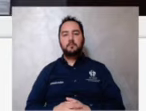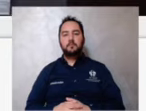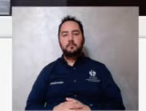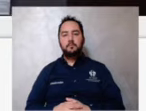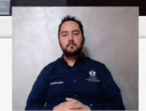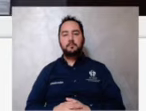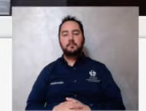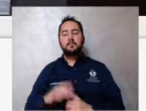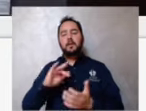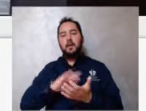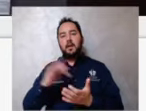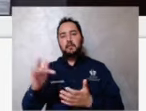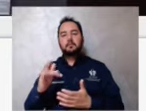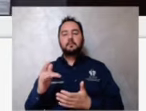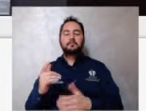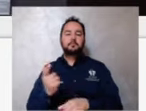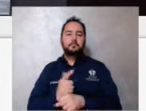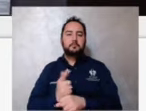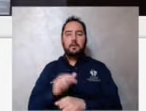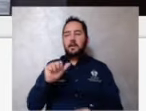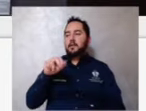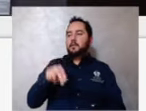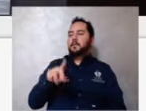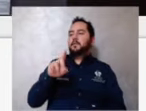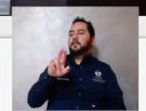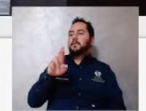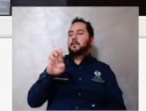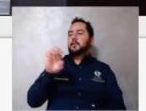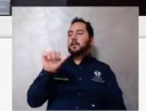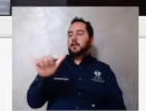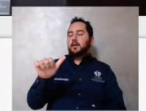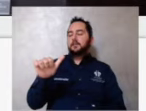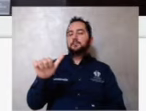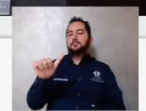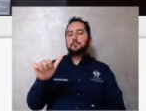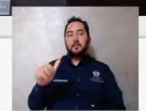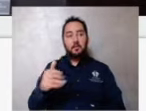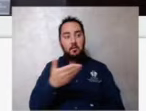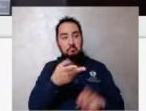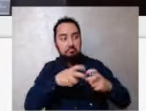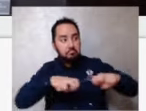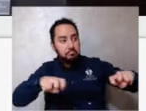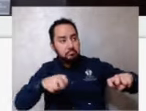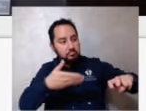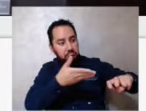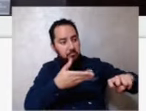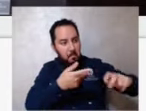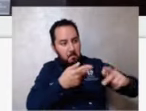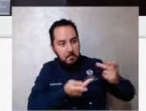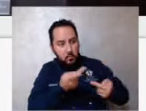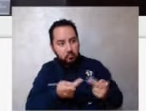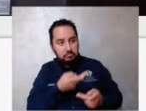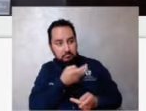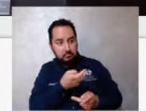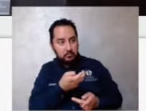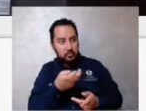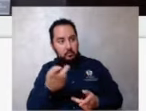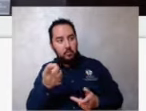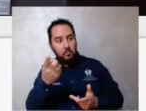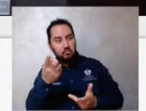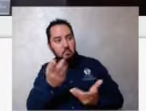Gracias, licenciada Andrea Yamel Hernández Castillo. Magistrados, se somete a su consideración el proyecto